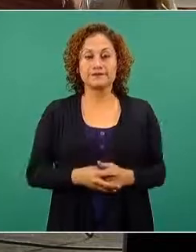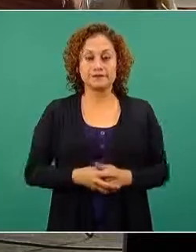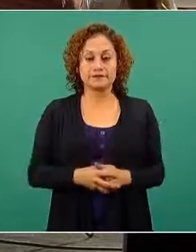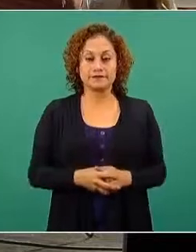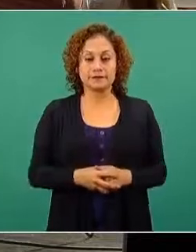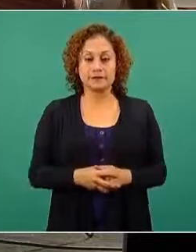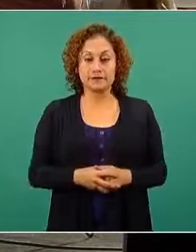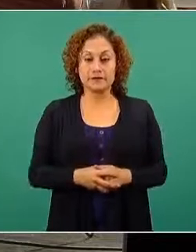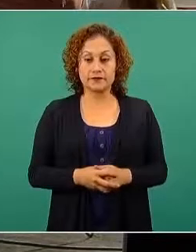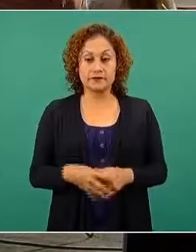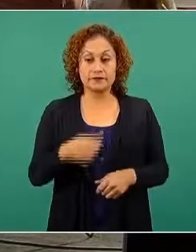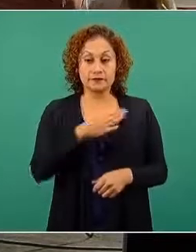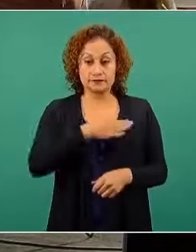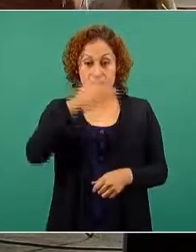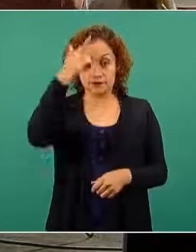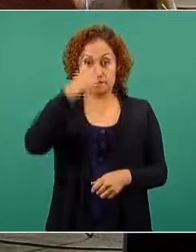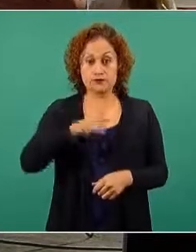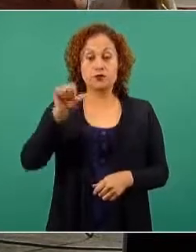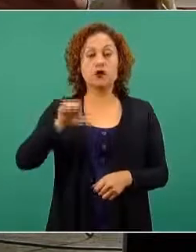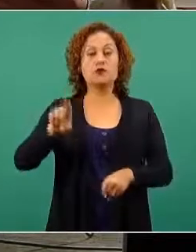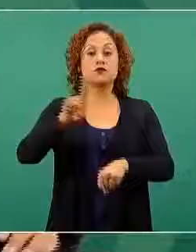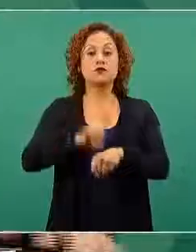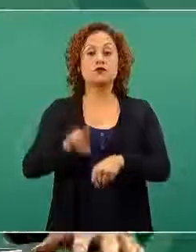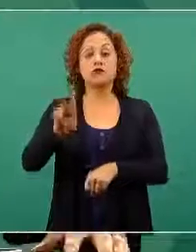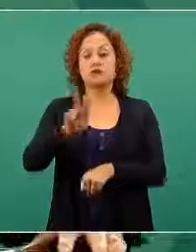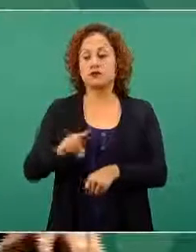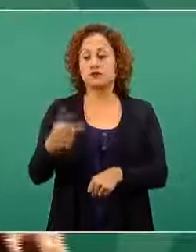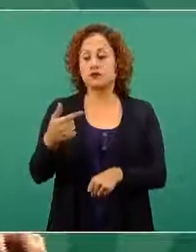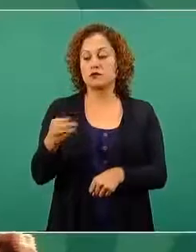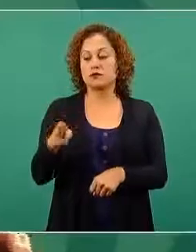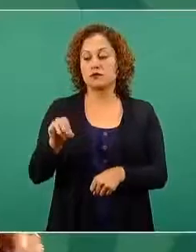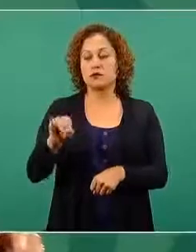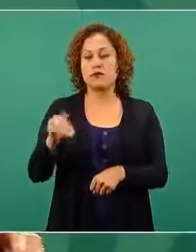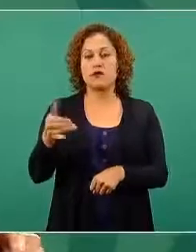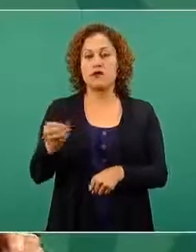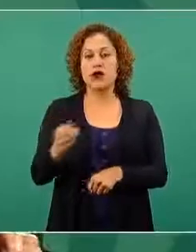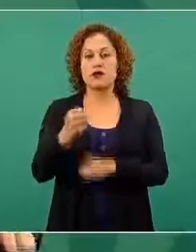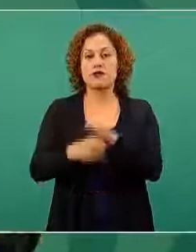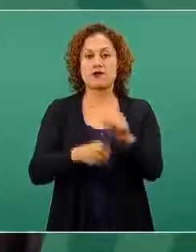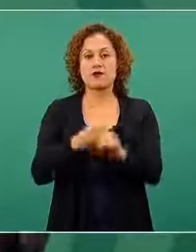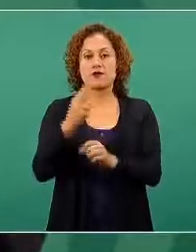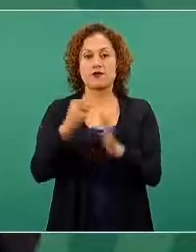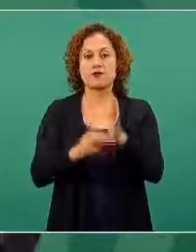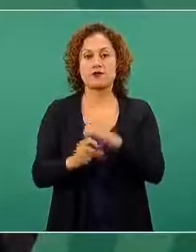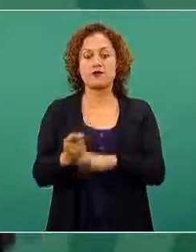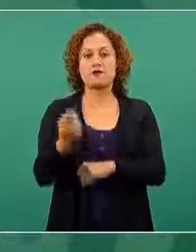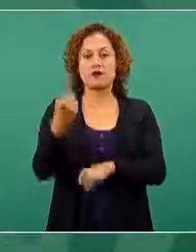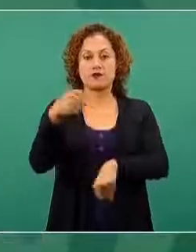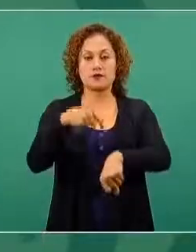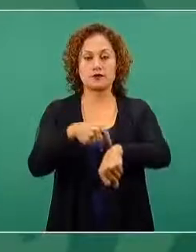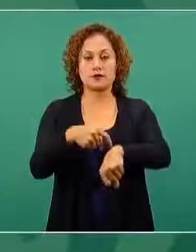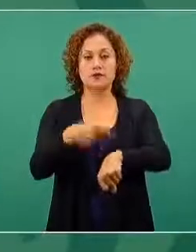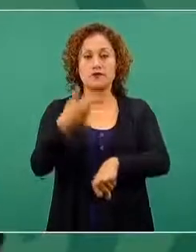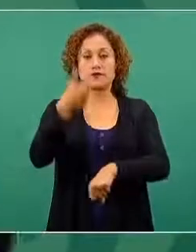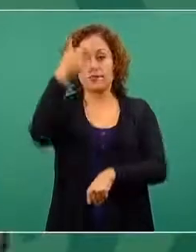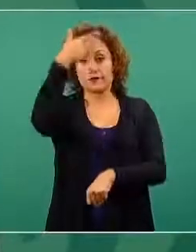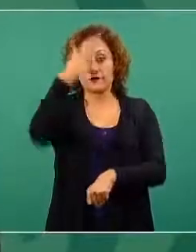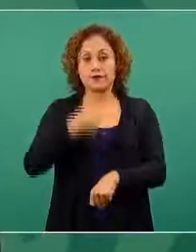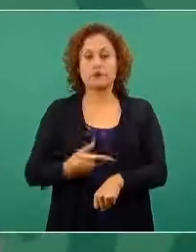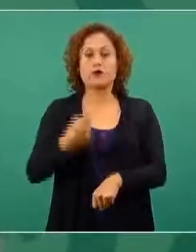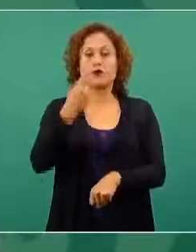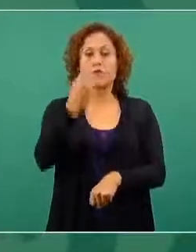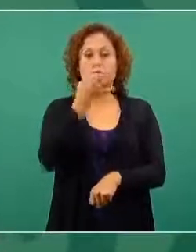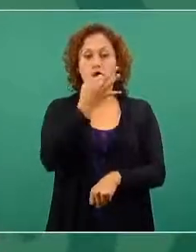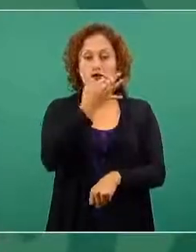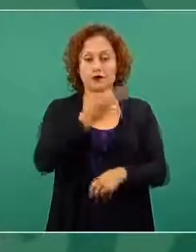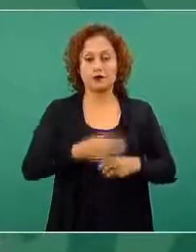Muy bien, pues muy buenas noches. Hoy es viernes 7 de mayo de 2021. Son las 19 horas con 1 minuto.